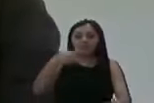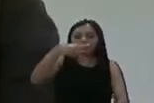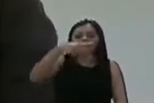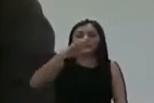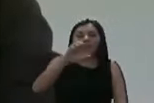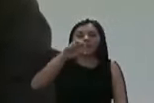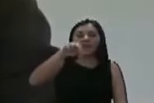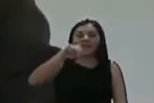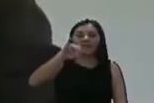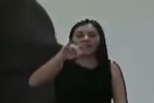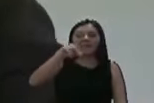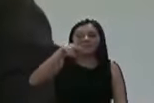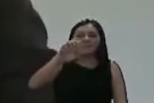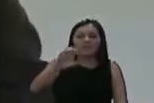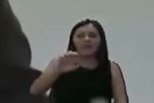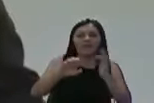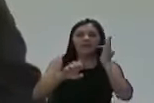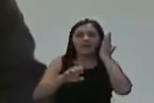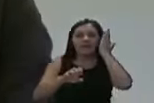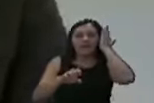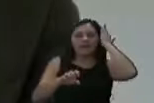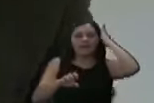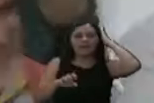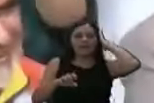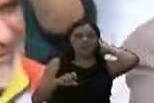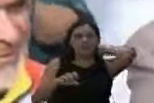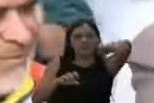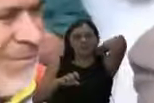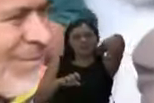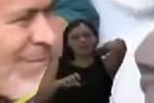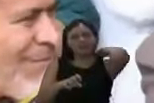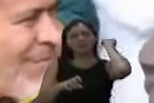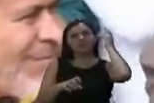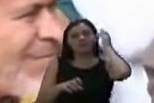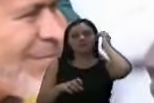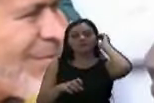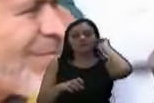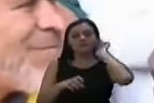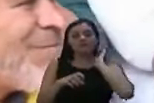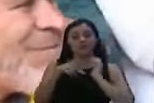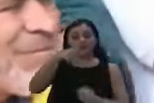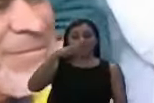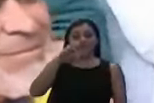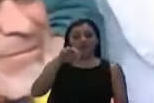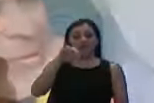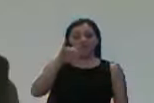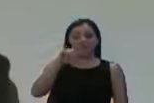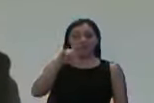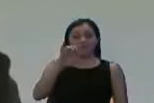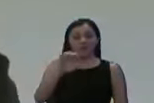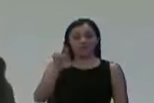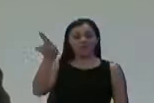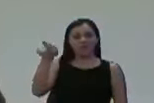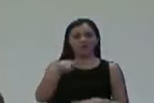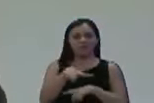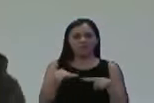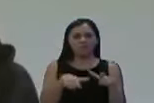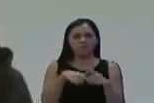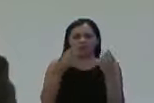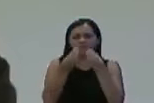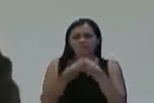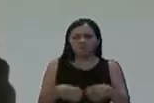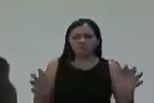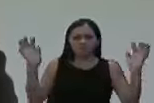penipe ya vamos a hablar de penipe un poquito una sola casa para reubicar a las familias en